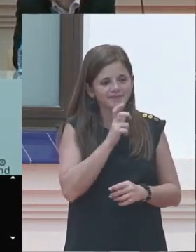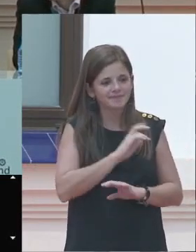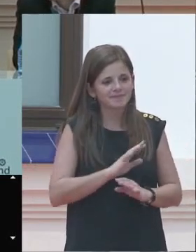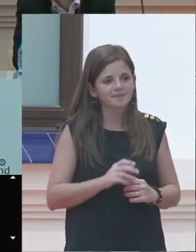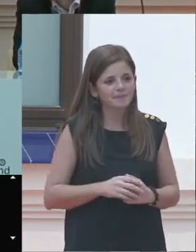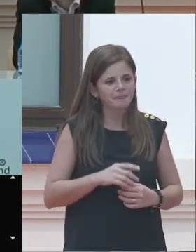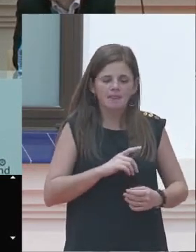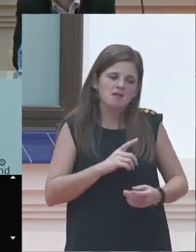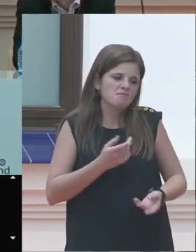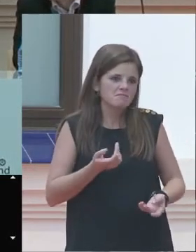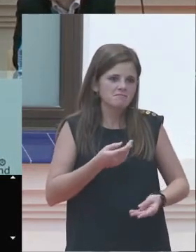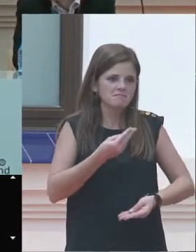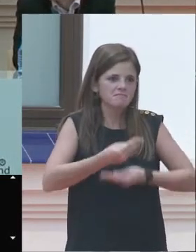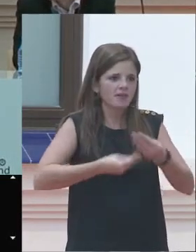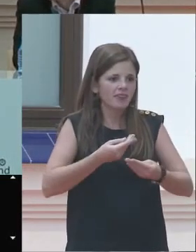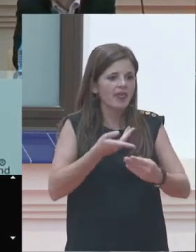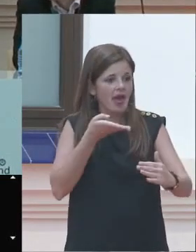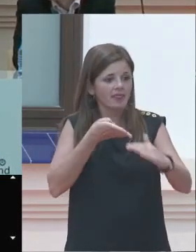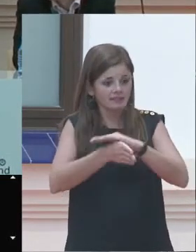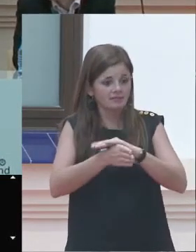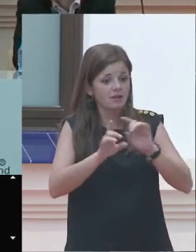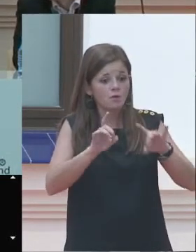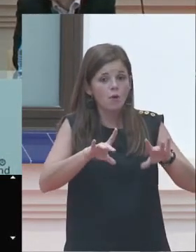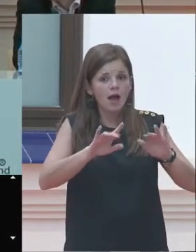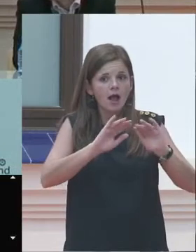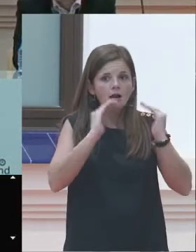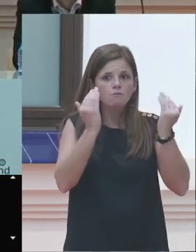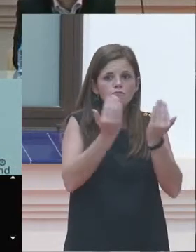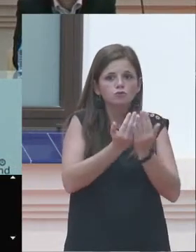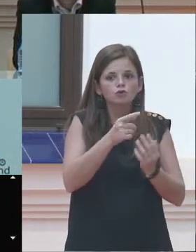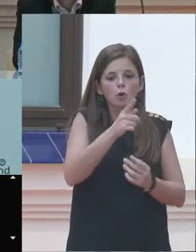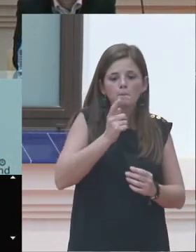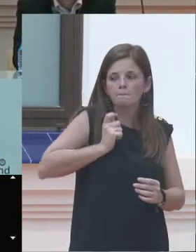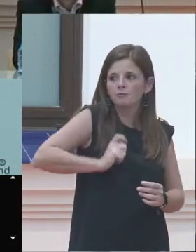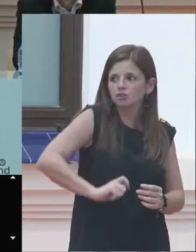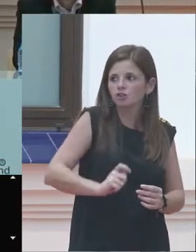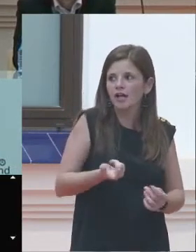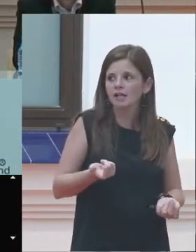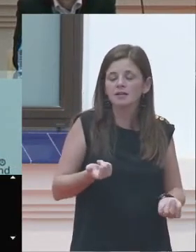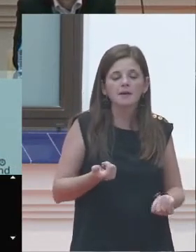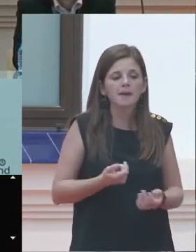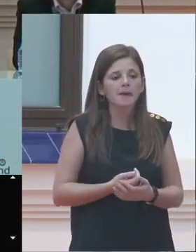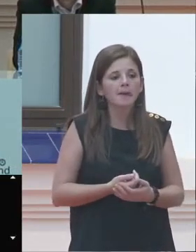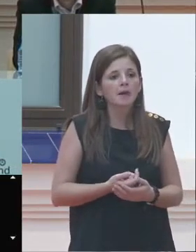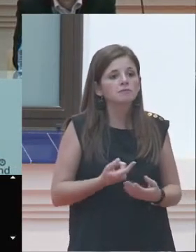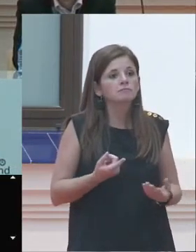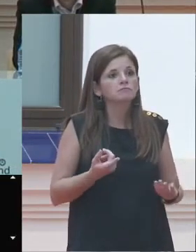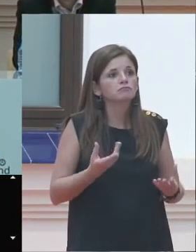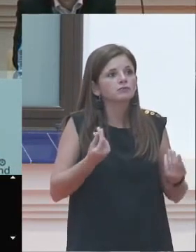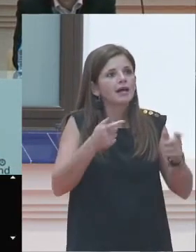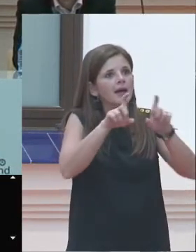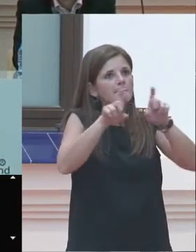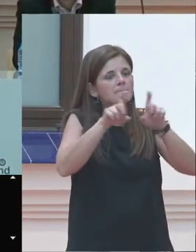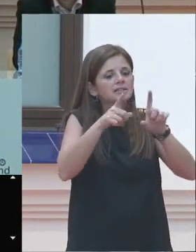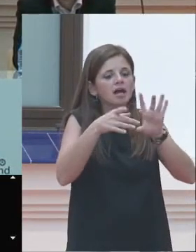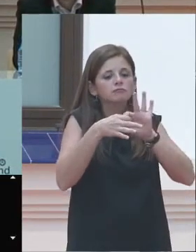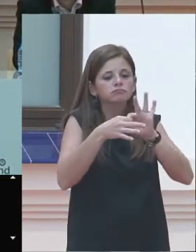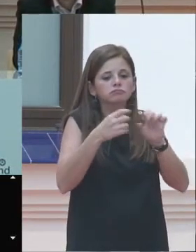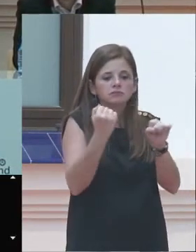¿no? Al igual que en el mundo personal, pues en el mundo profesional pues nos está pasando lo mismo, ¿no? Muchas de las empresas con las que